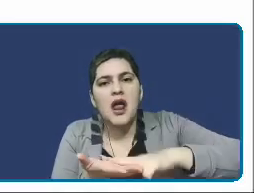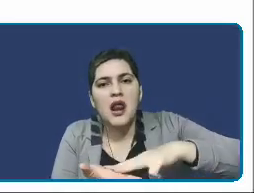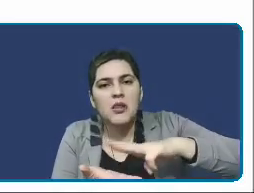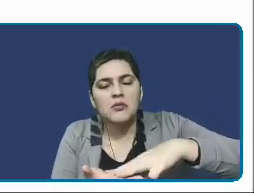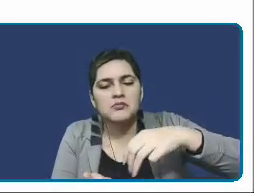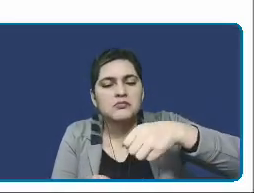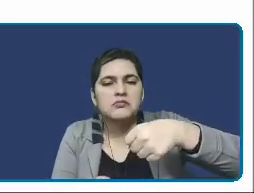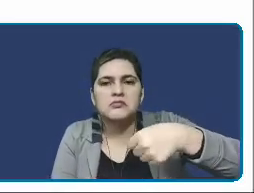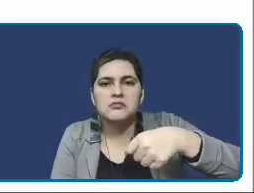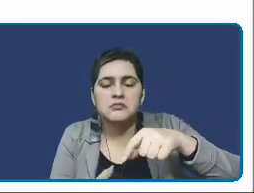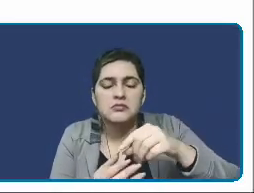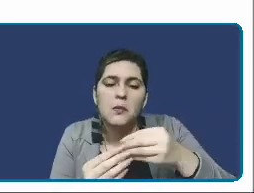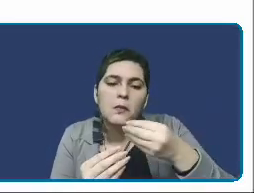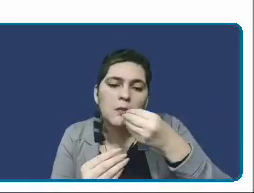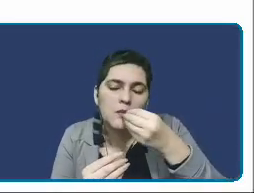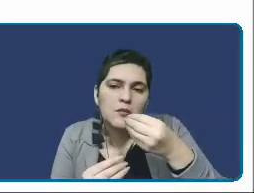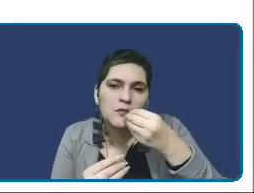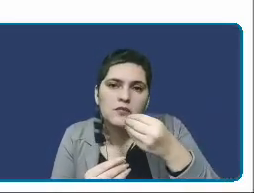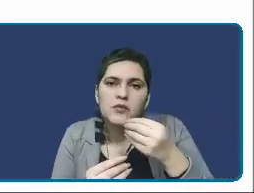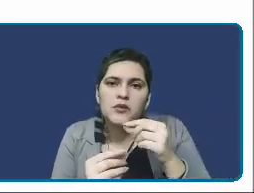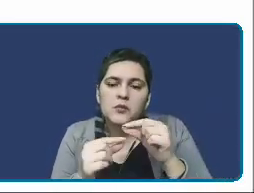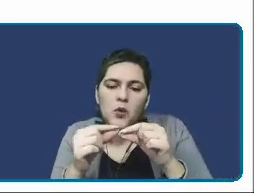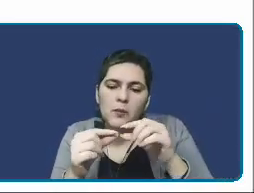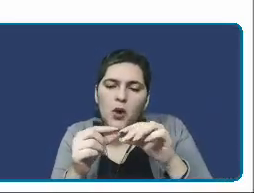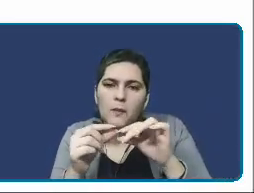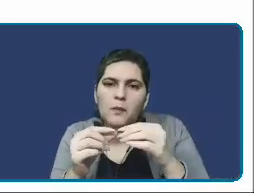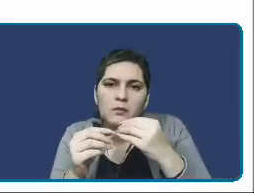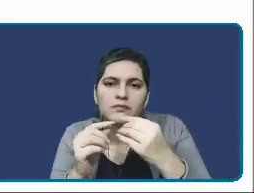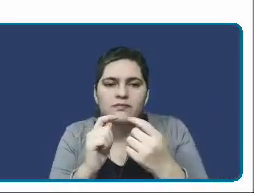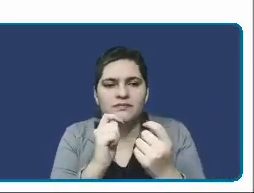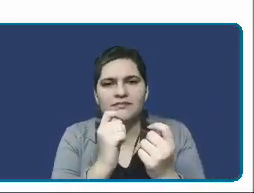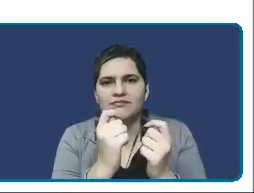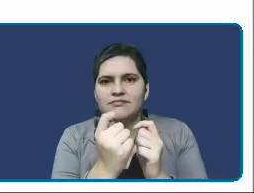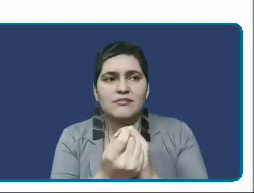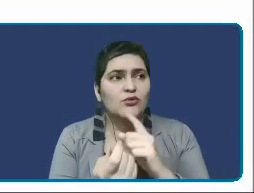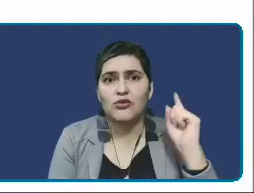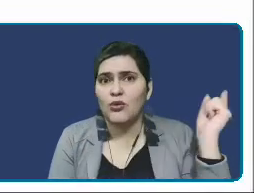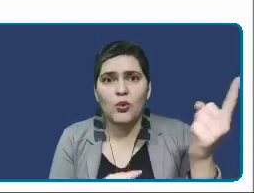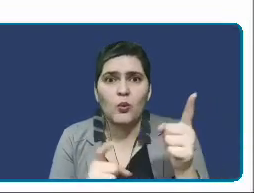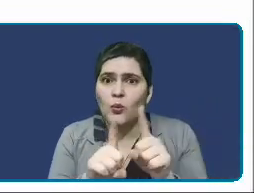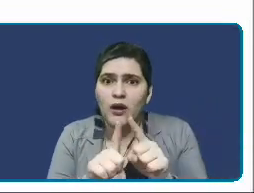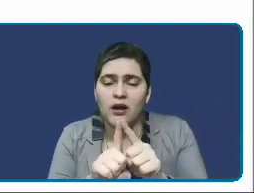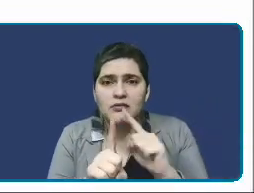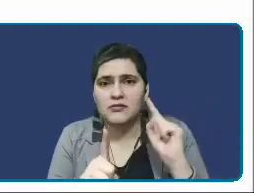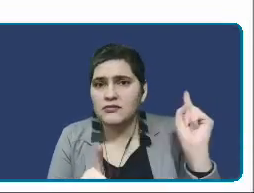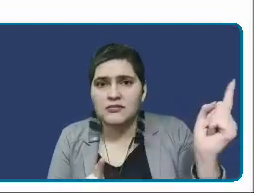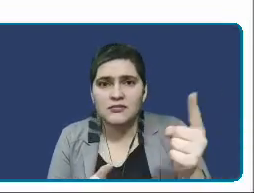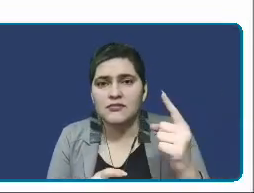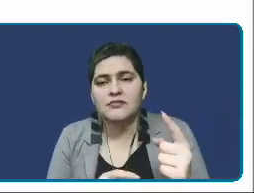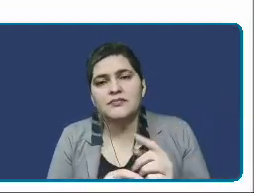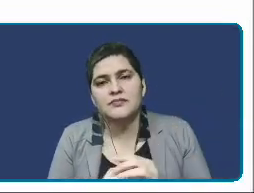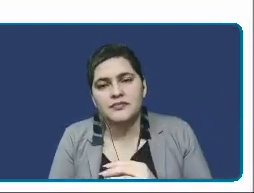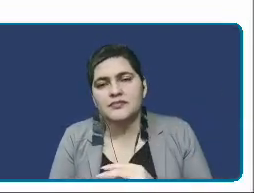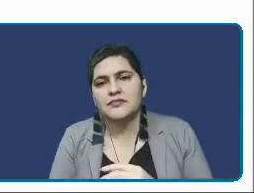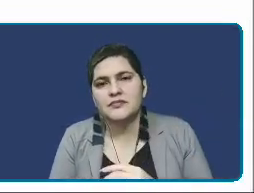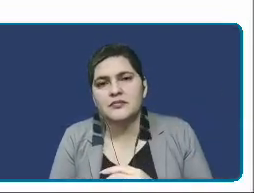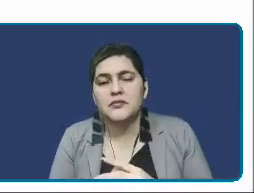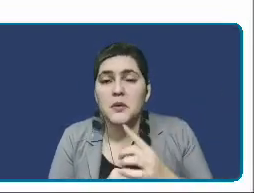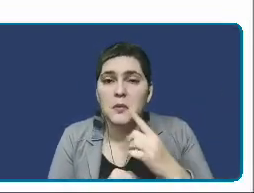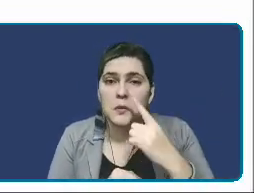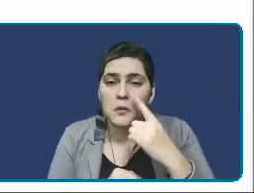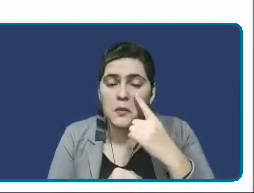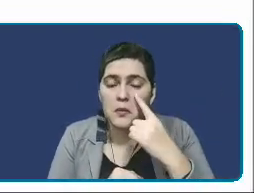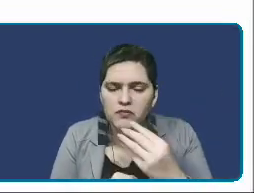trocitos, todos los seres humanos necesitamos un periodo de transición. Y en este periodo de probar y recibir un alimento